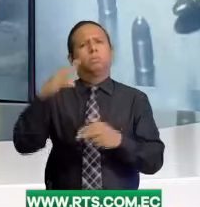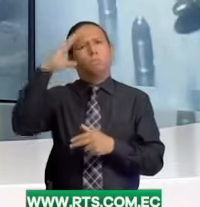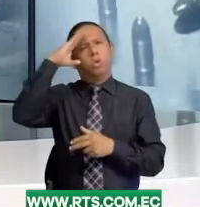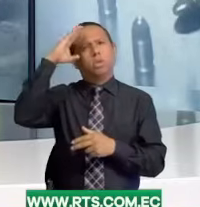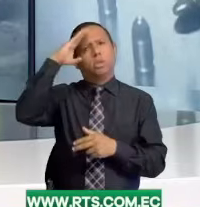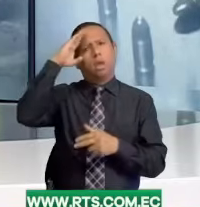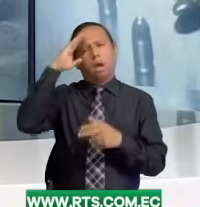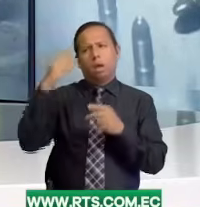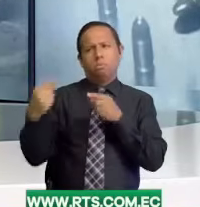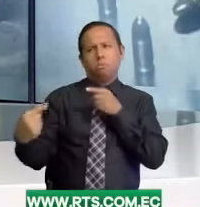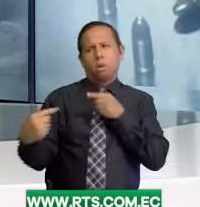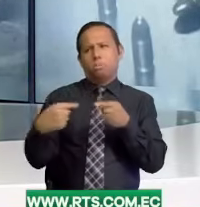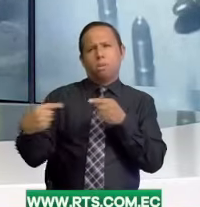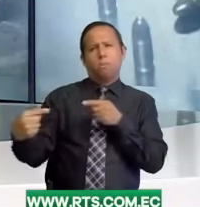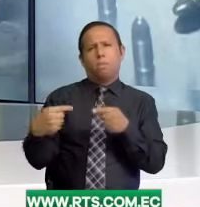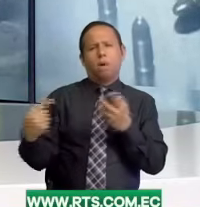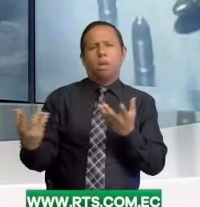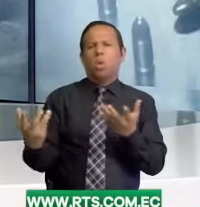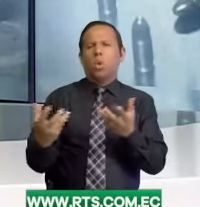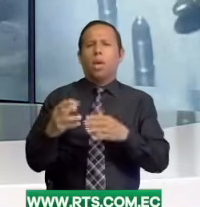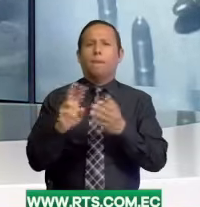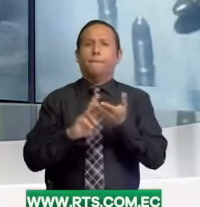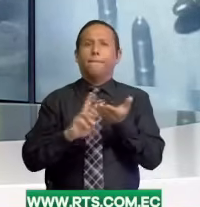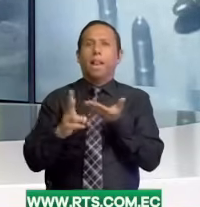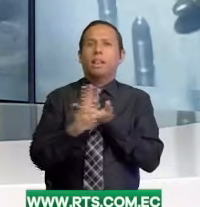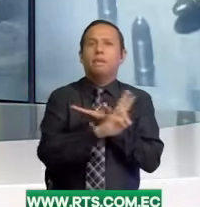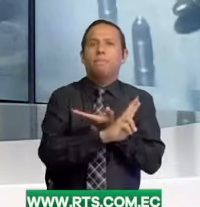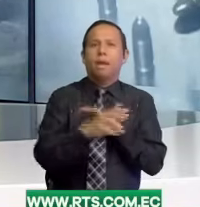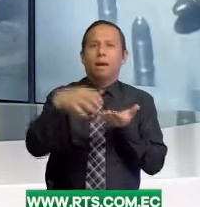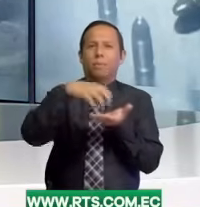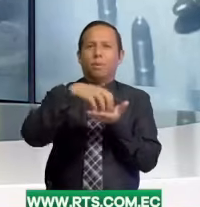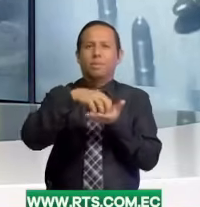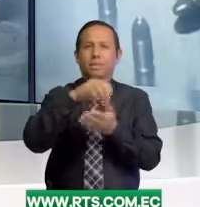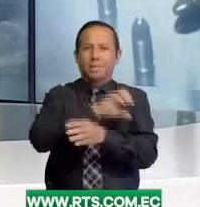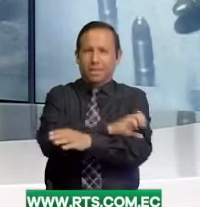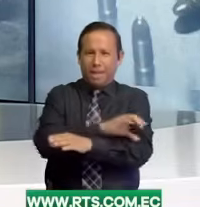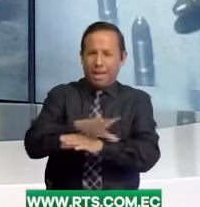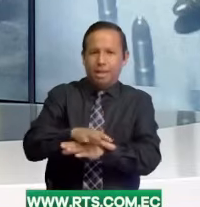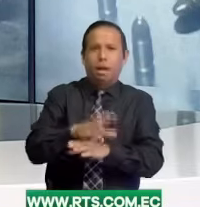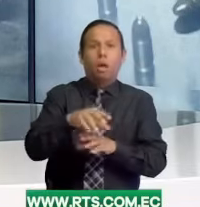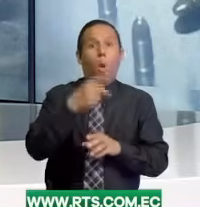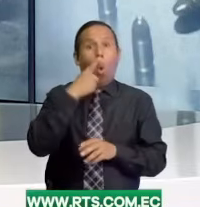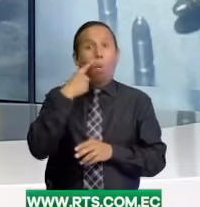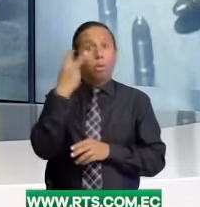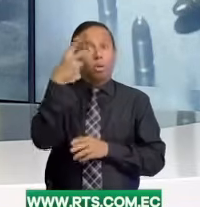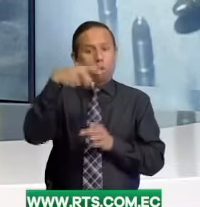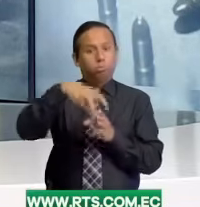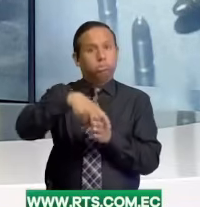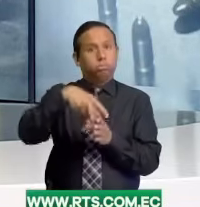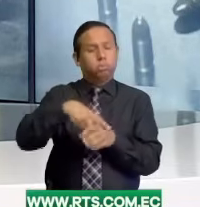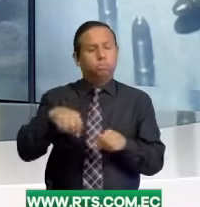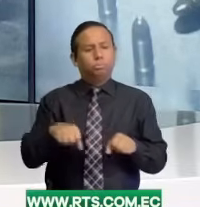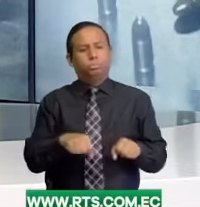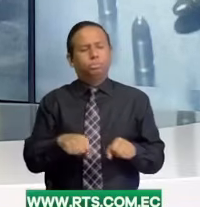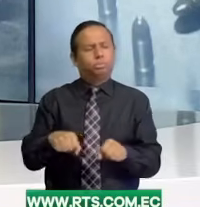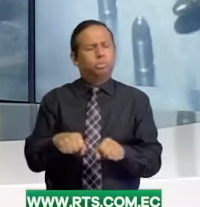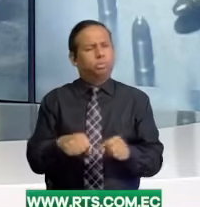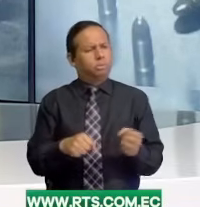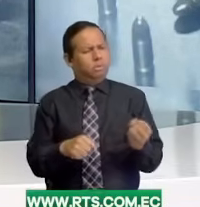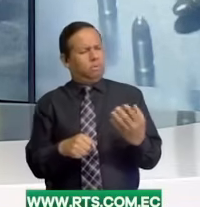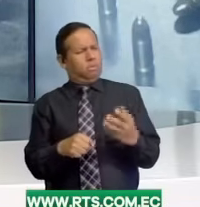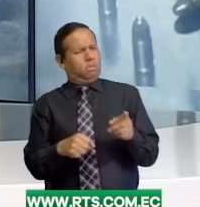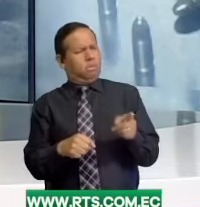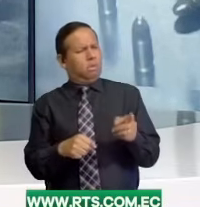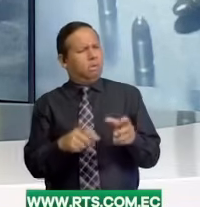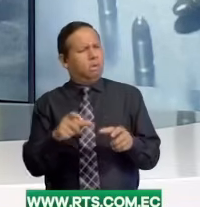Santa Elena. Su actitud sospechosa junto a otros sujetos que iban en moto alertó a los agentes, que trataron de